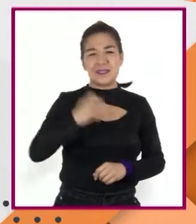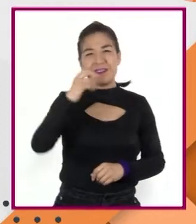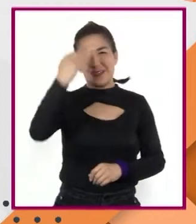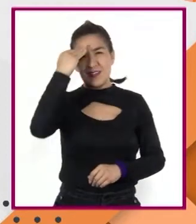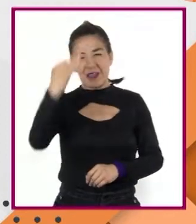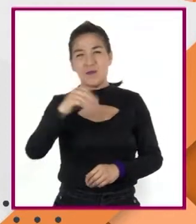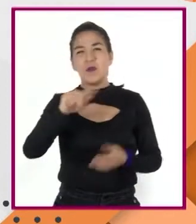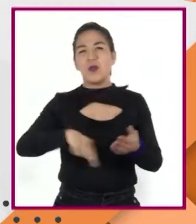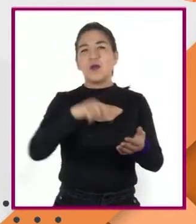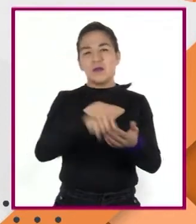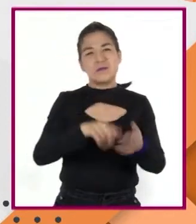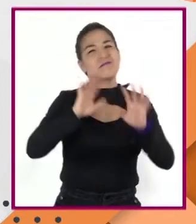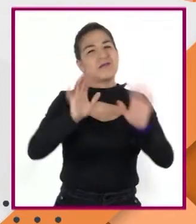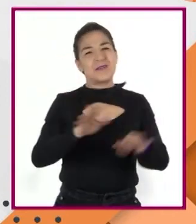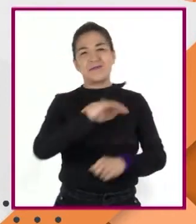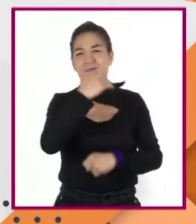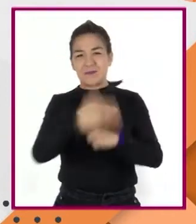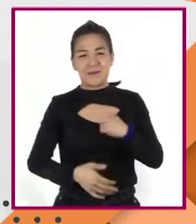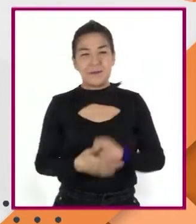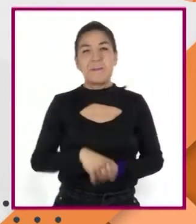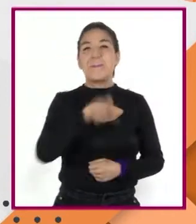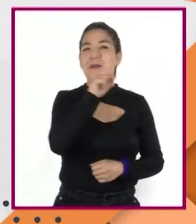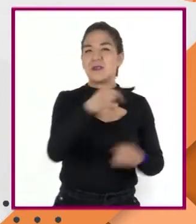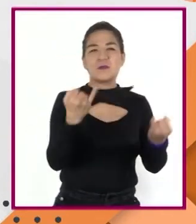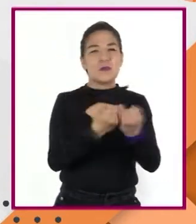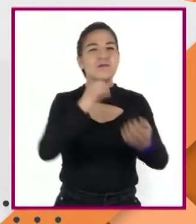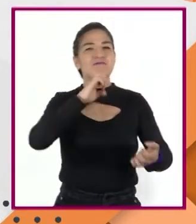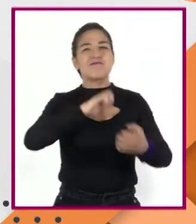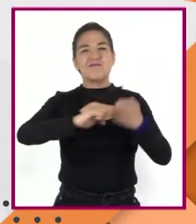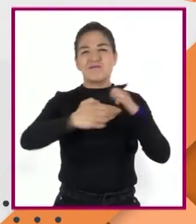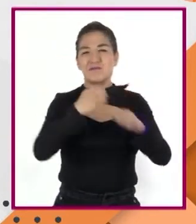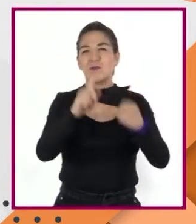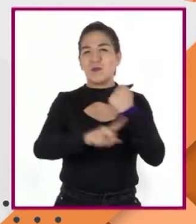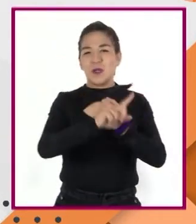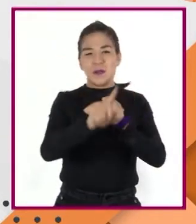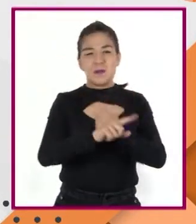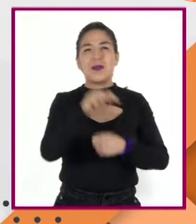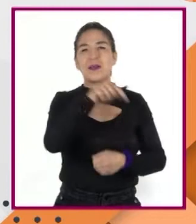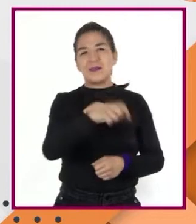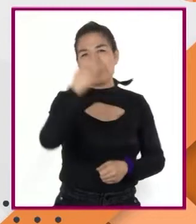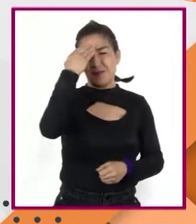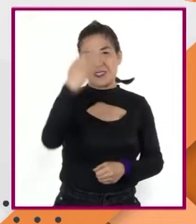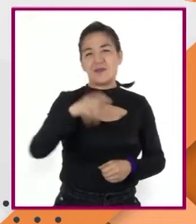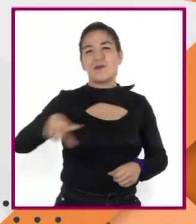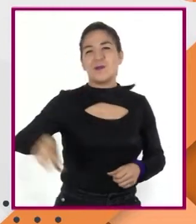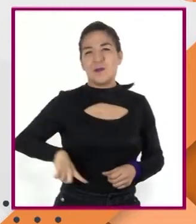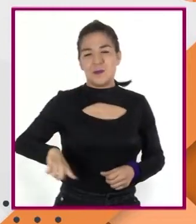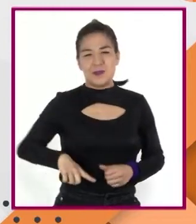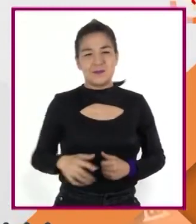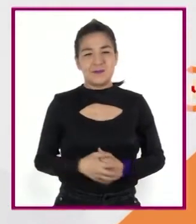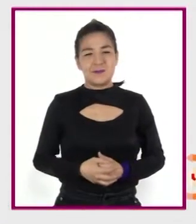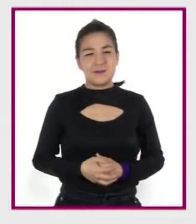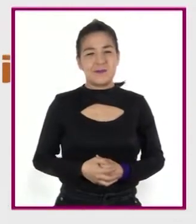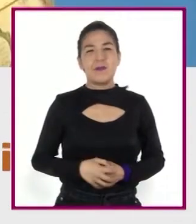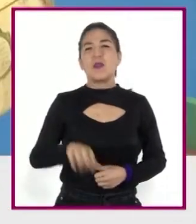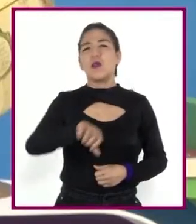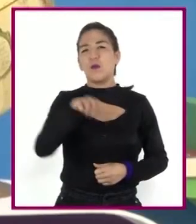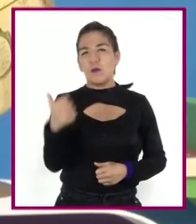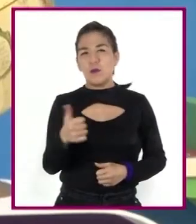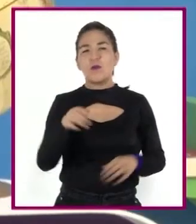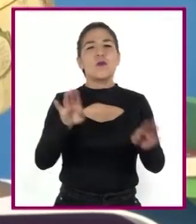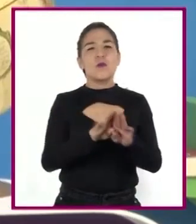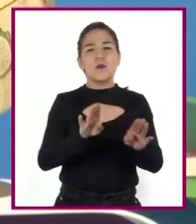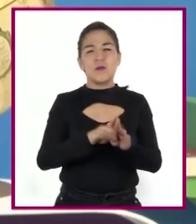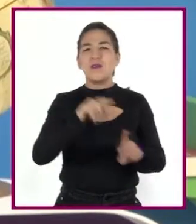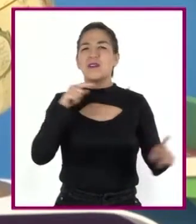se desvanecieron, y con ellas sus rivalidades sobre las dependencias que gobernaban. Otros